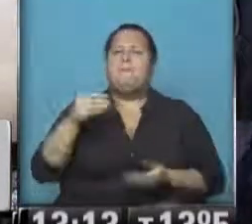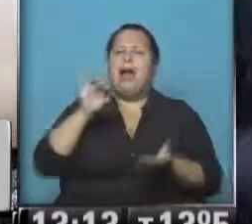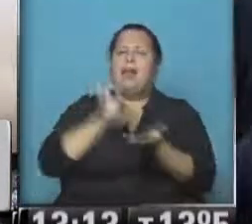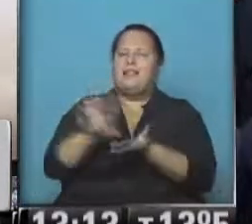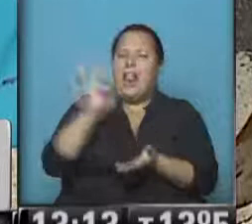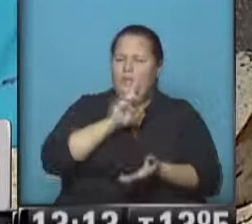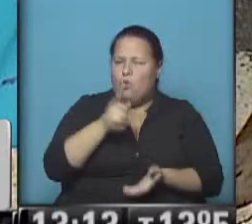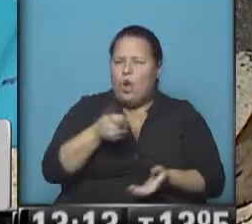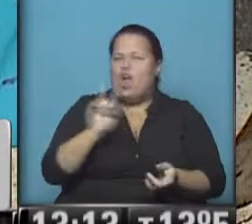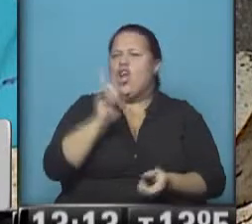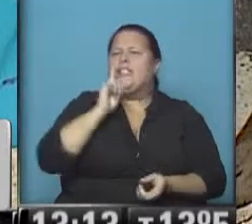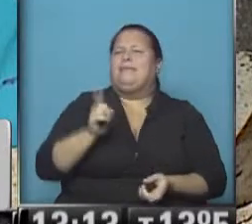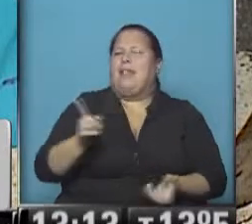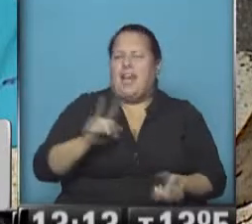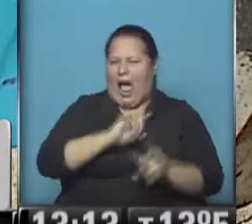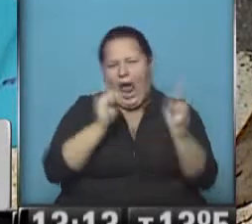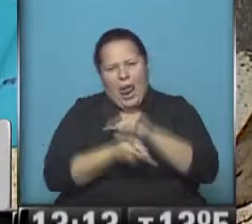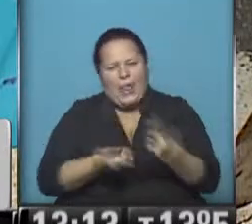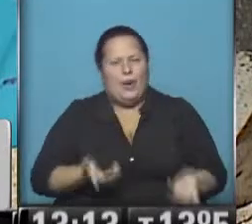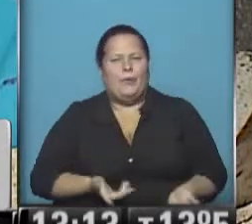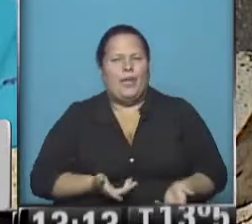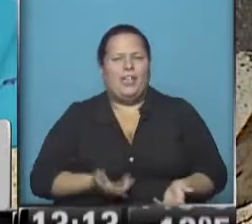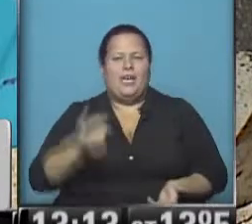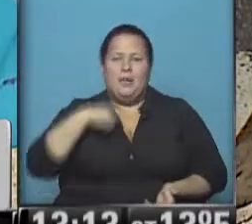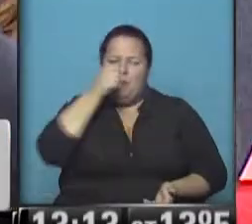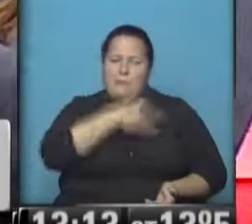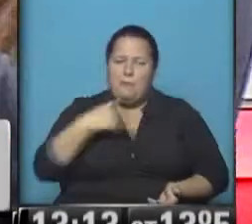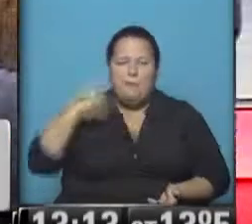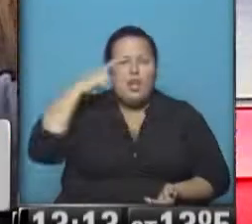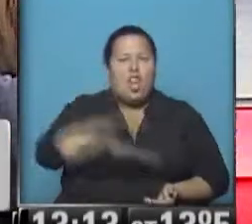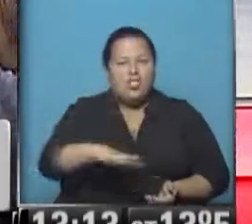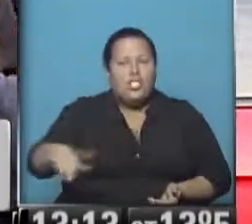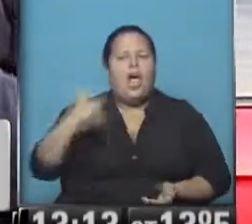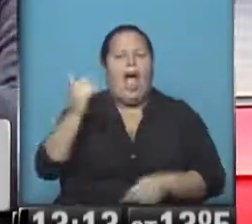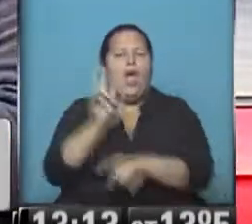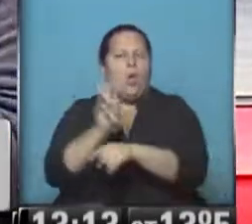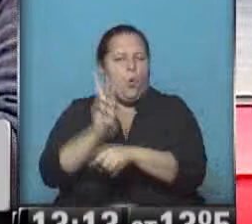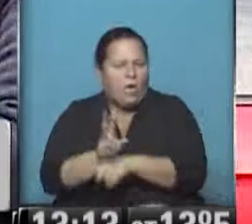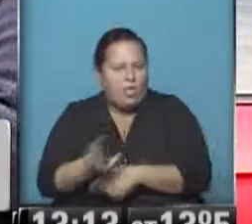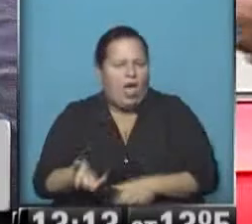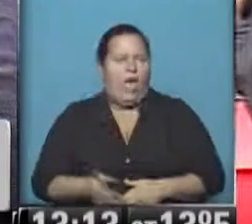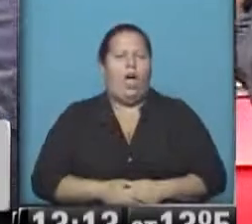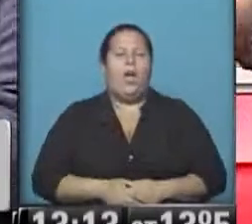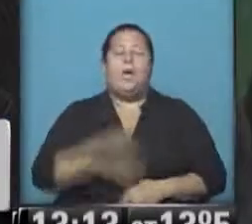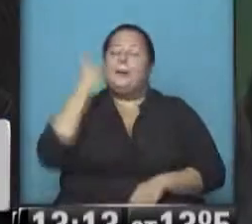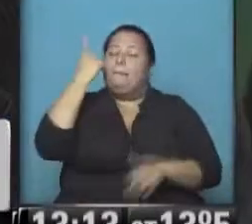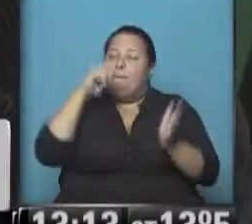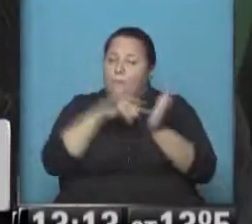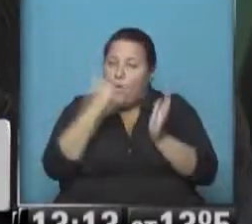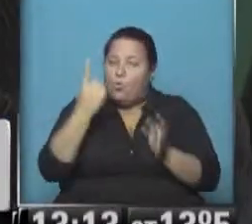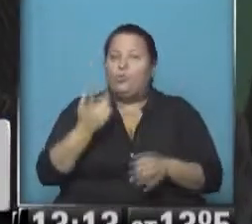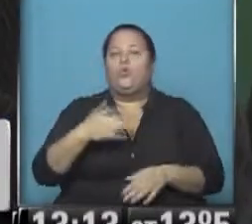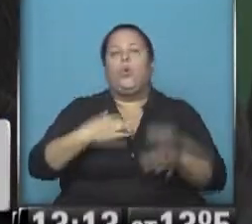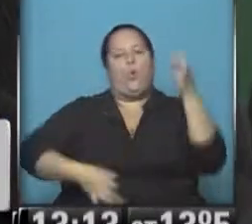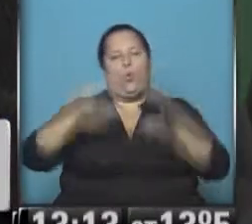separarlas. Los nenes no están en peligro, al contrario. Como padres consideramos que los nenes están contenidos. El primer punto, por supuesto,